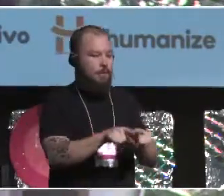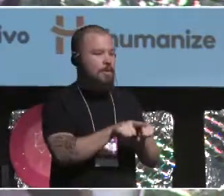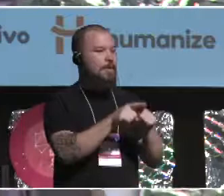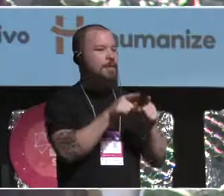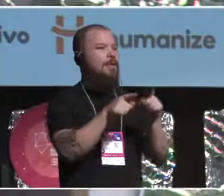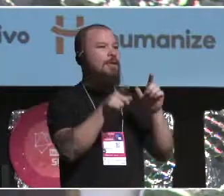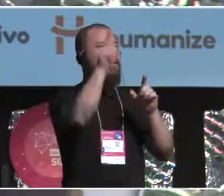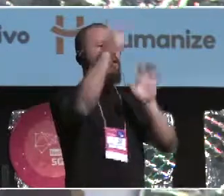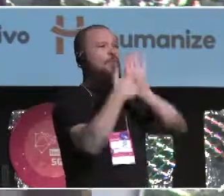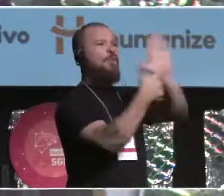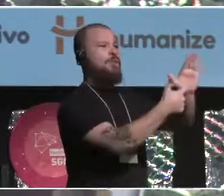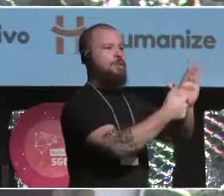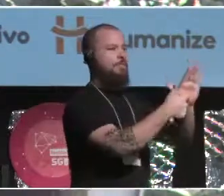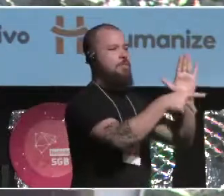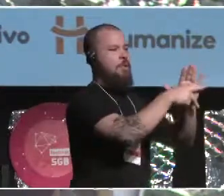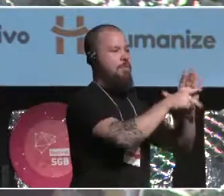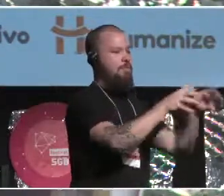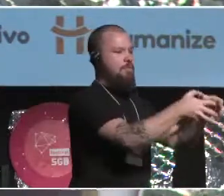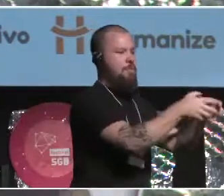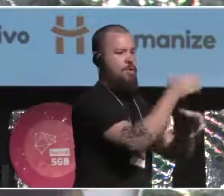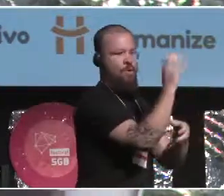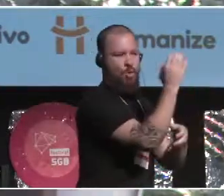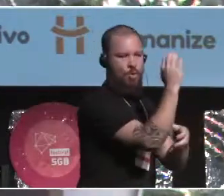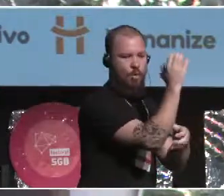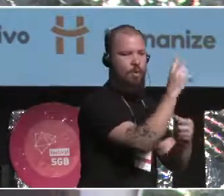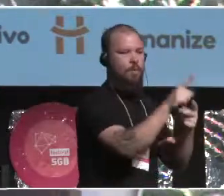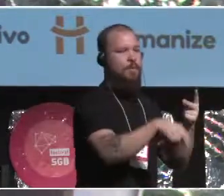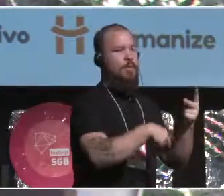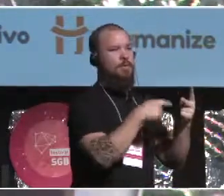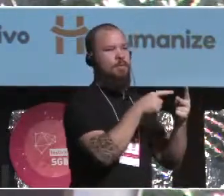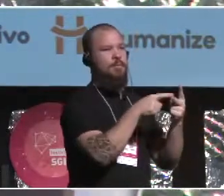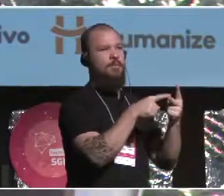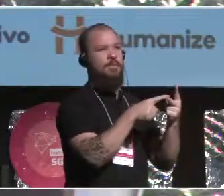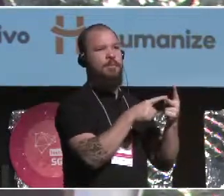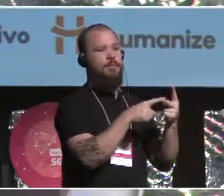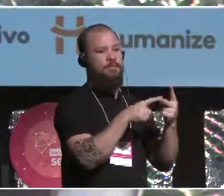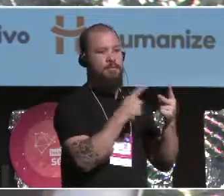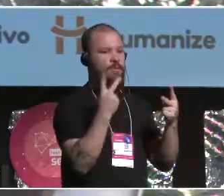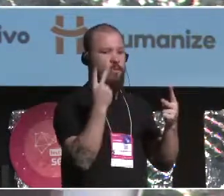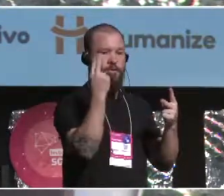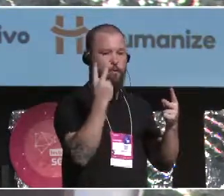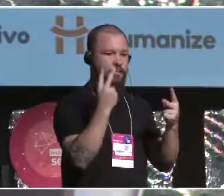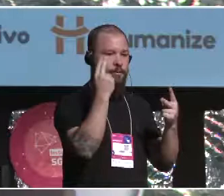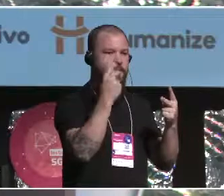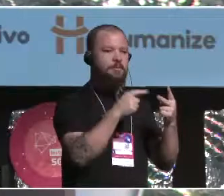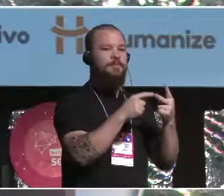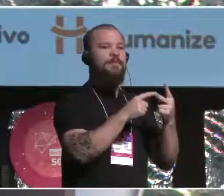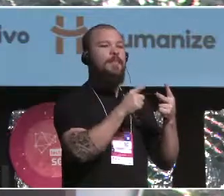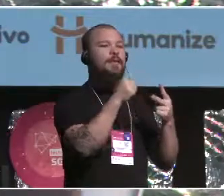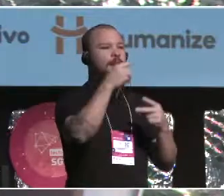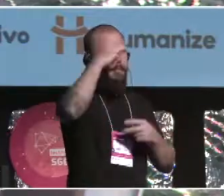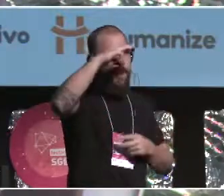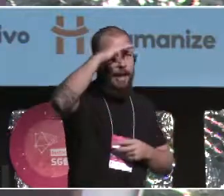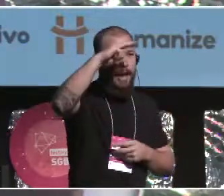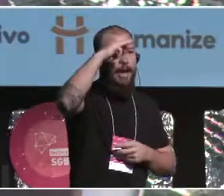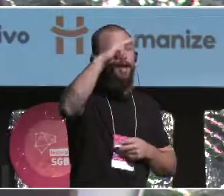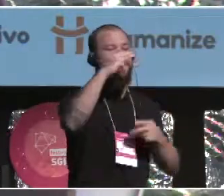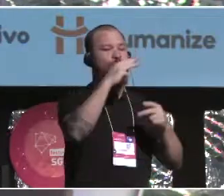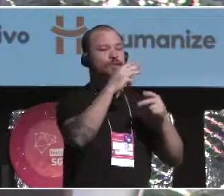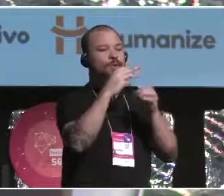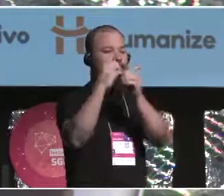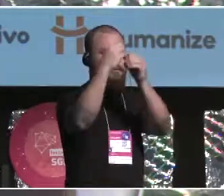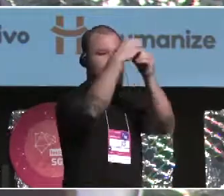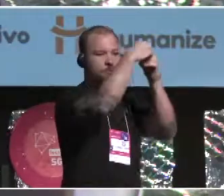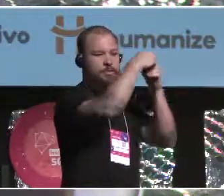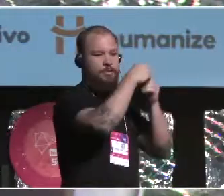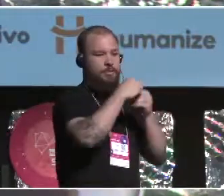Colombia representa la parte de la CAN, México, etcétera, que es nuestra región latinoamericana, y así en otras regiones del mundo. Lo interesante